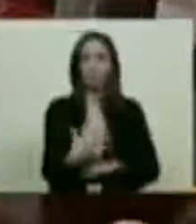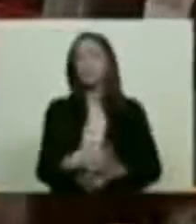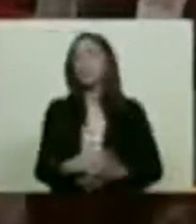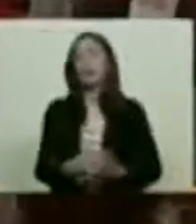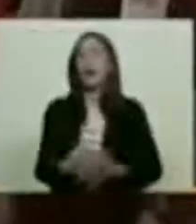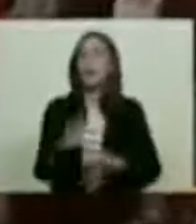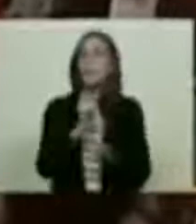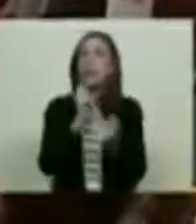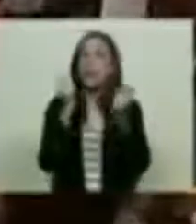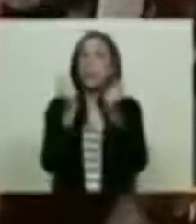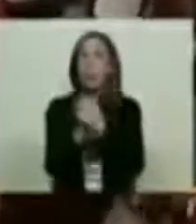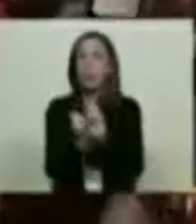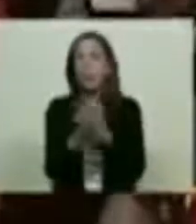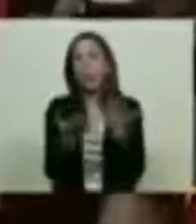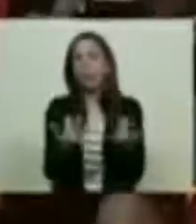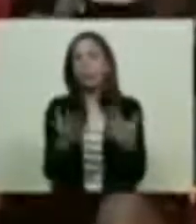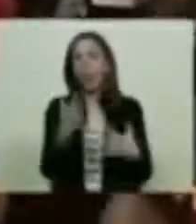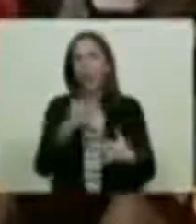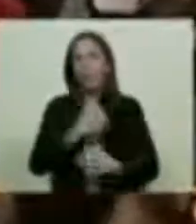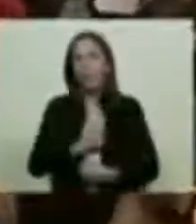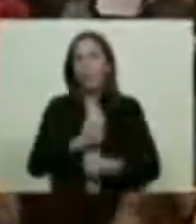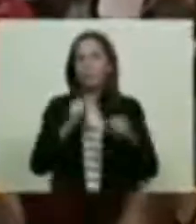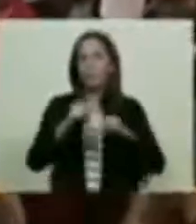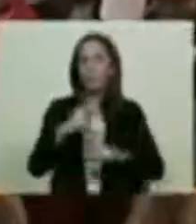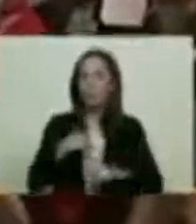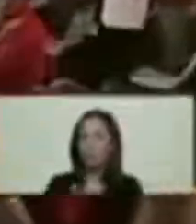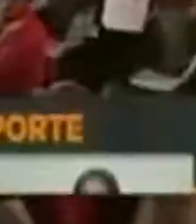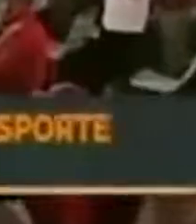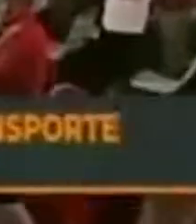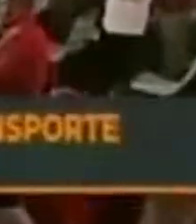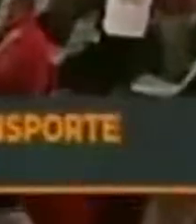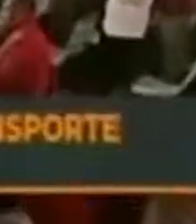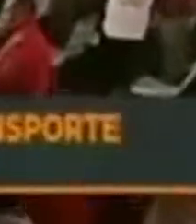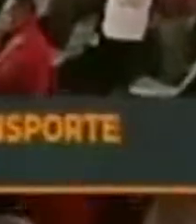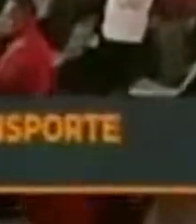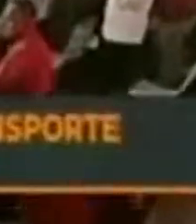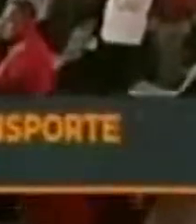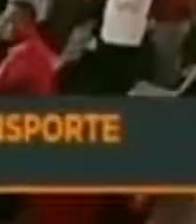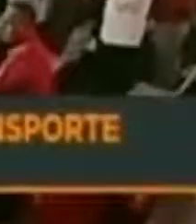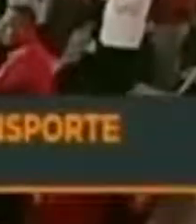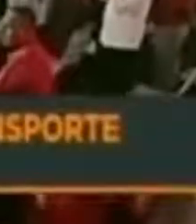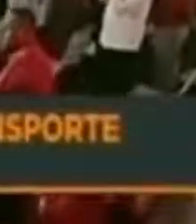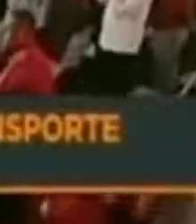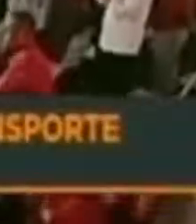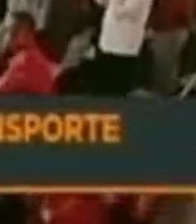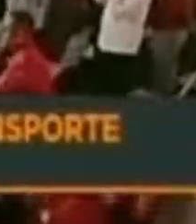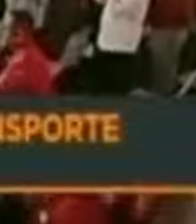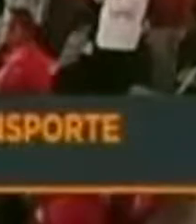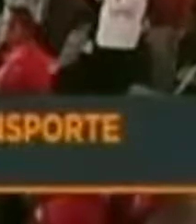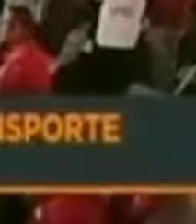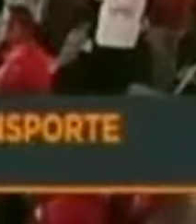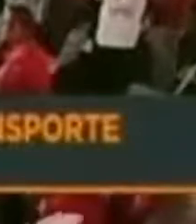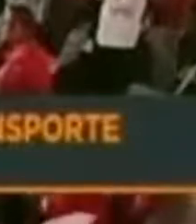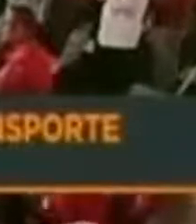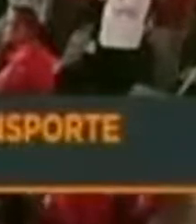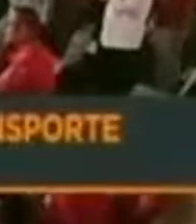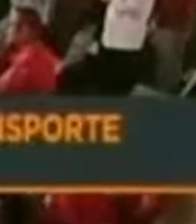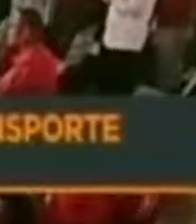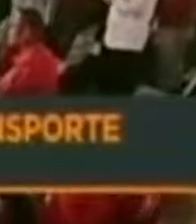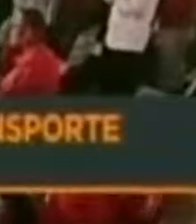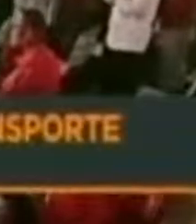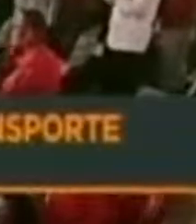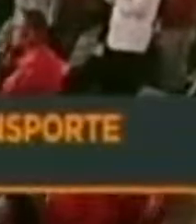El presidente venezolano Nicolás Maduro anunció oficialmente su candidatura por el Partido Socialista Unido de